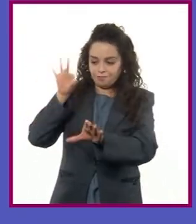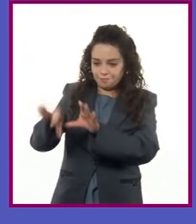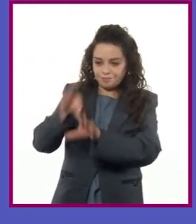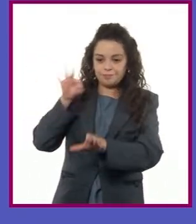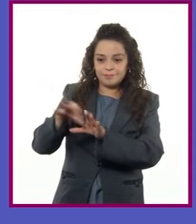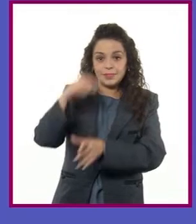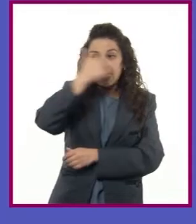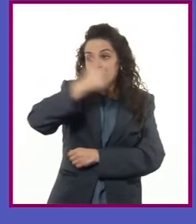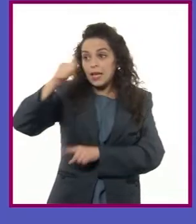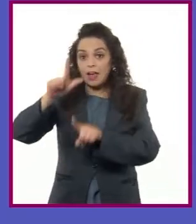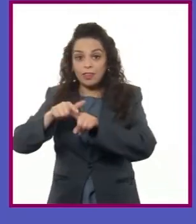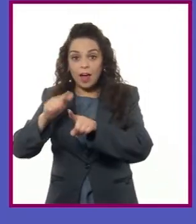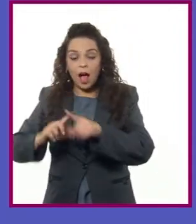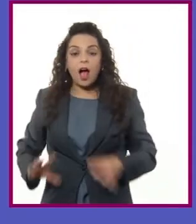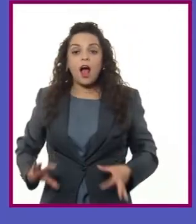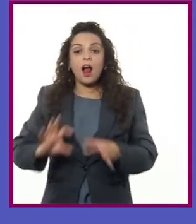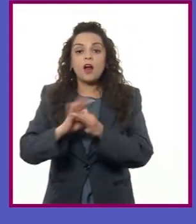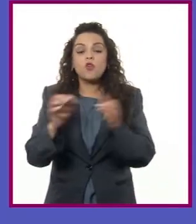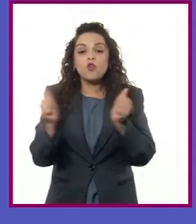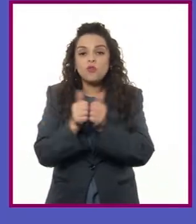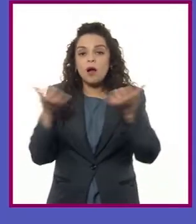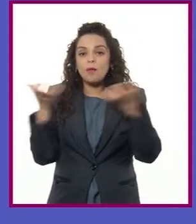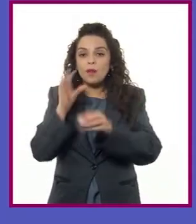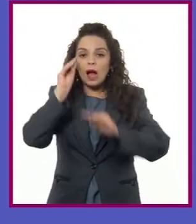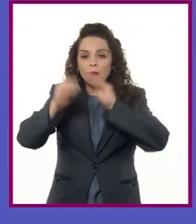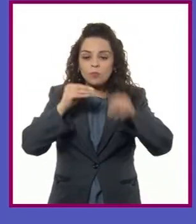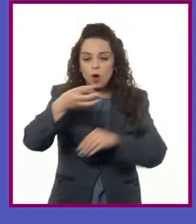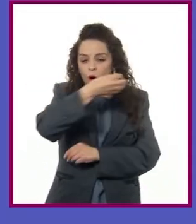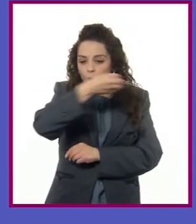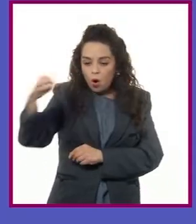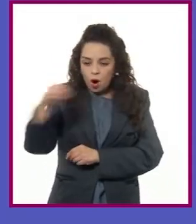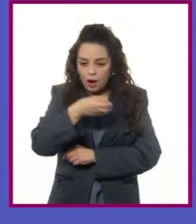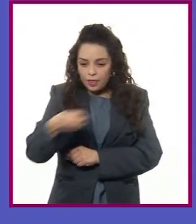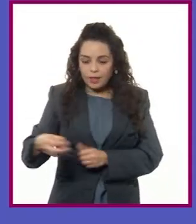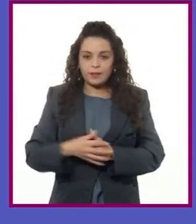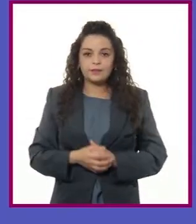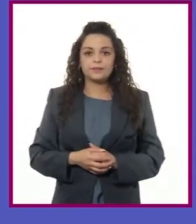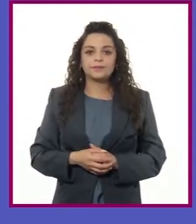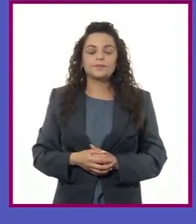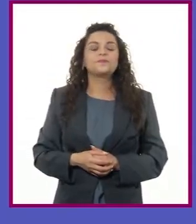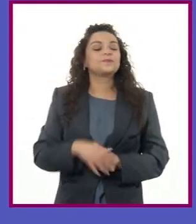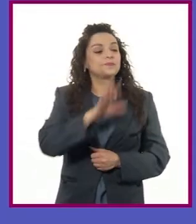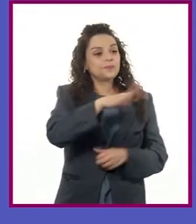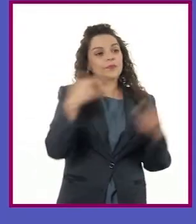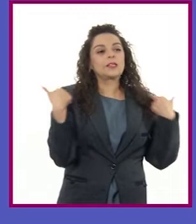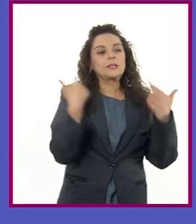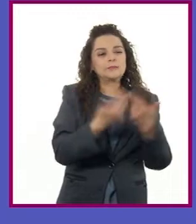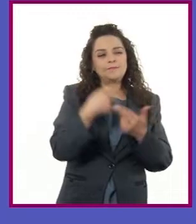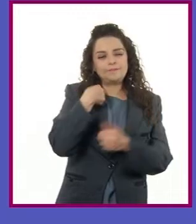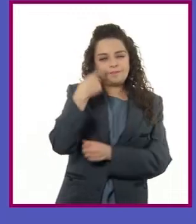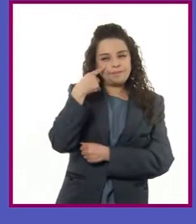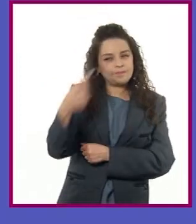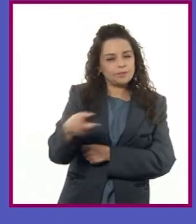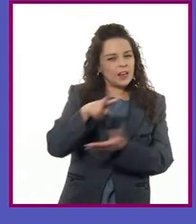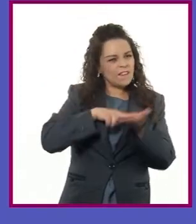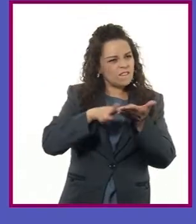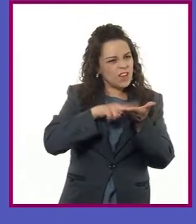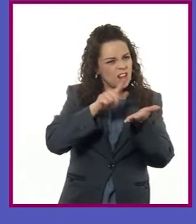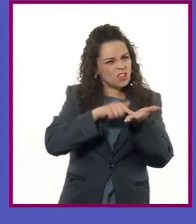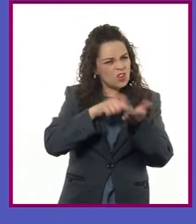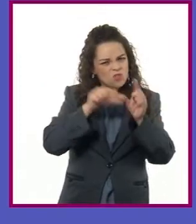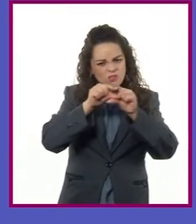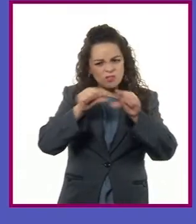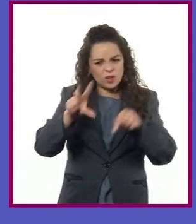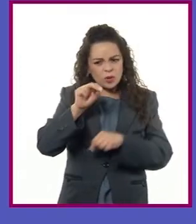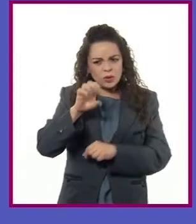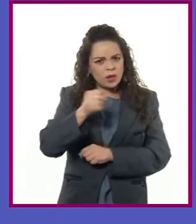color corresponde a cómo lo organizamos. Profesor, estoy viendo que la oración en verde no está en